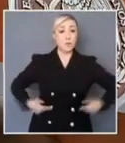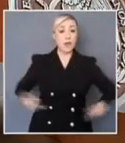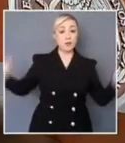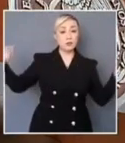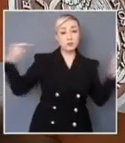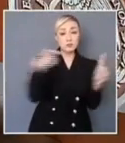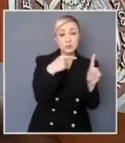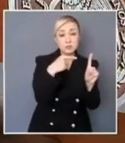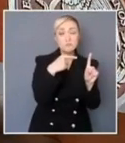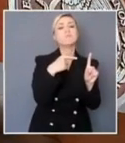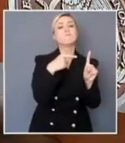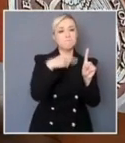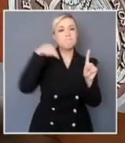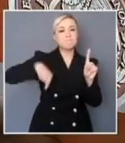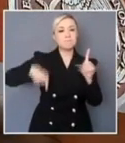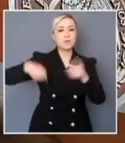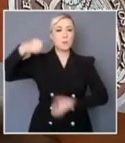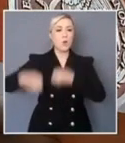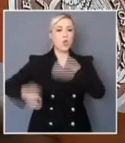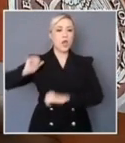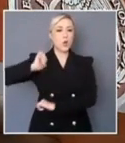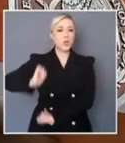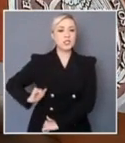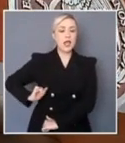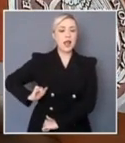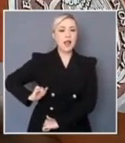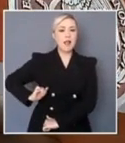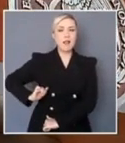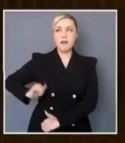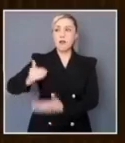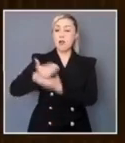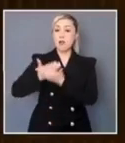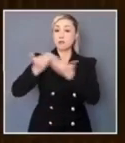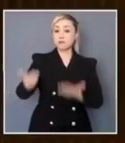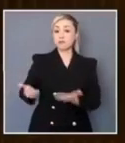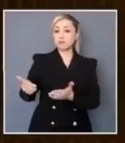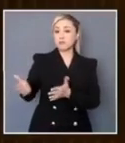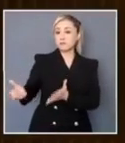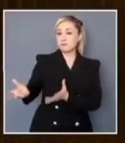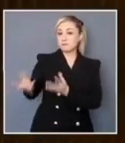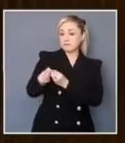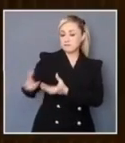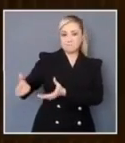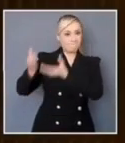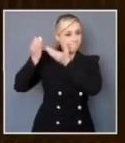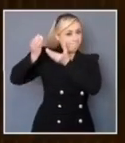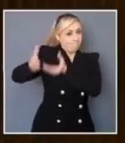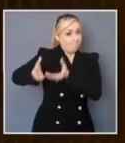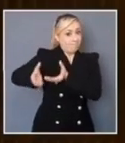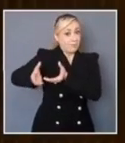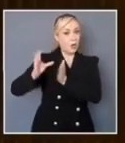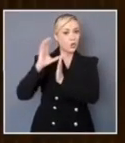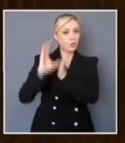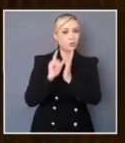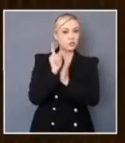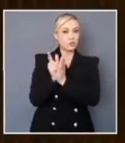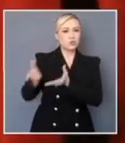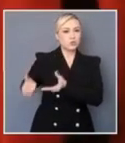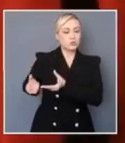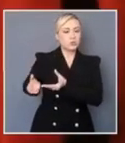El Poder Judicial, guiado por la Constitución, no solo resuelve las